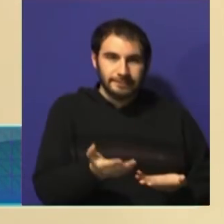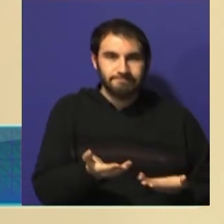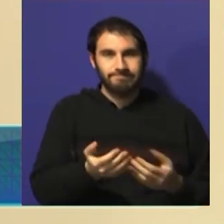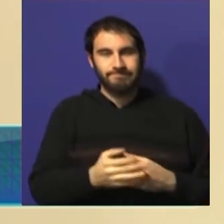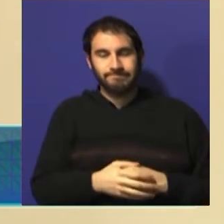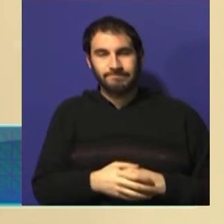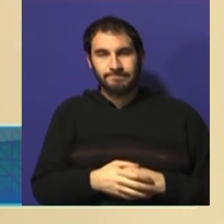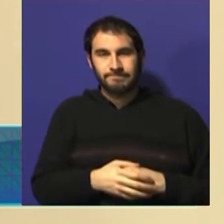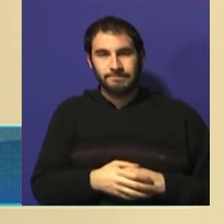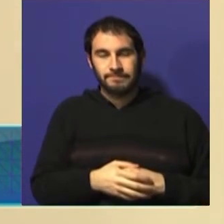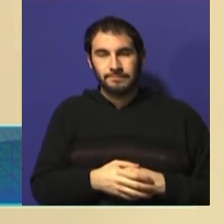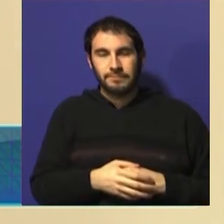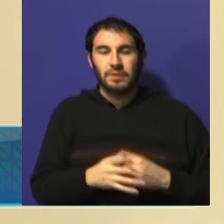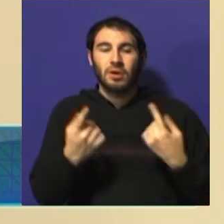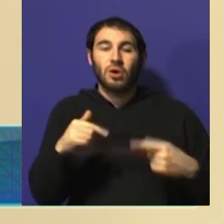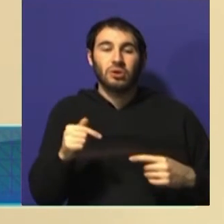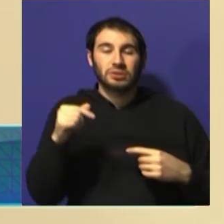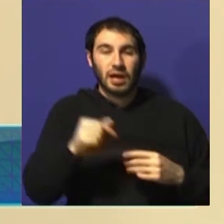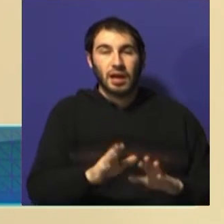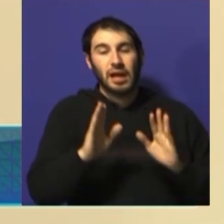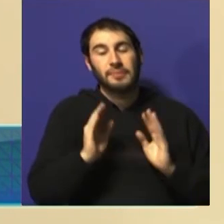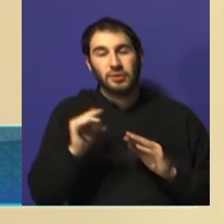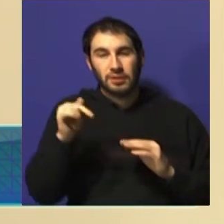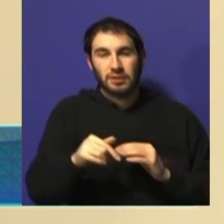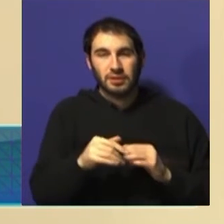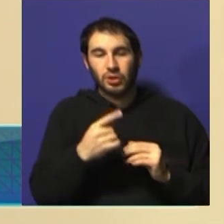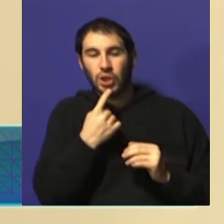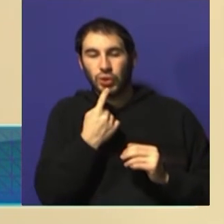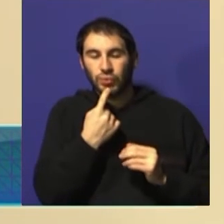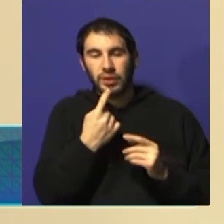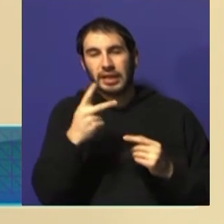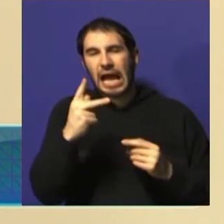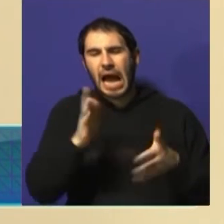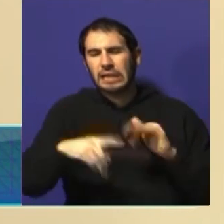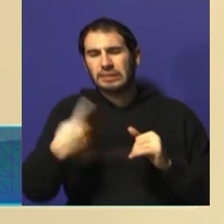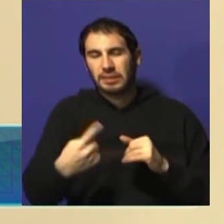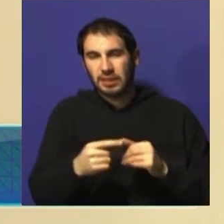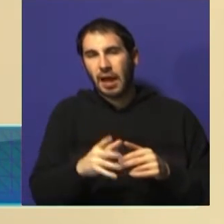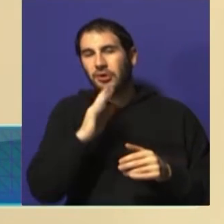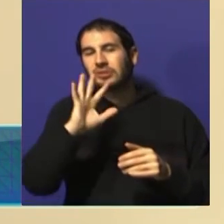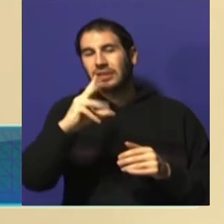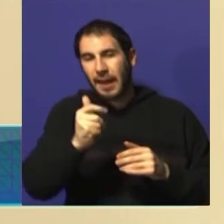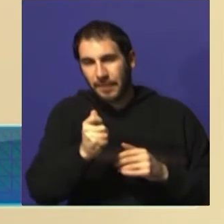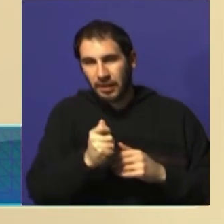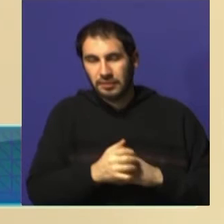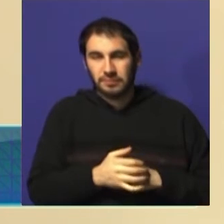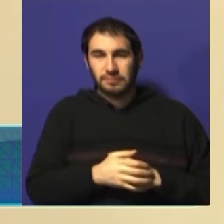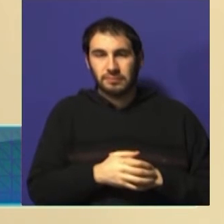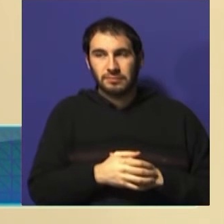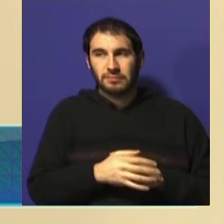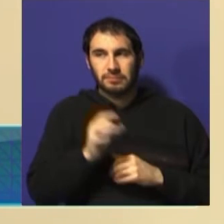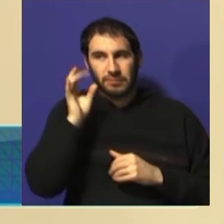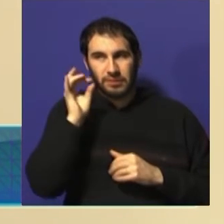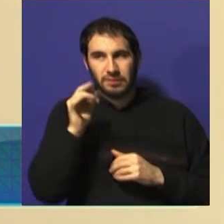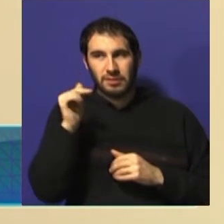sea, lo que puede ser, bajo la sospecha de lo que hace el kirchnerismo, digamos que puede haberse una trampa, discúlpenme,